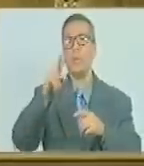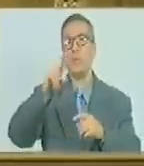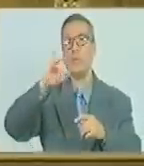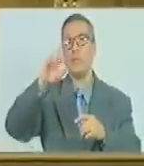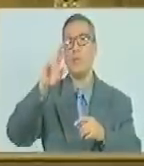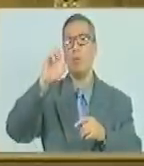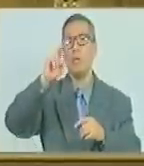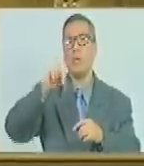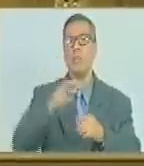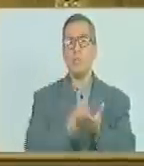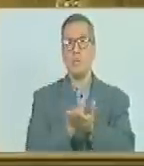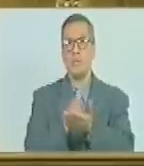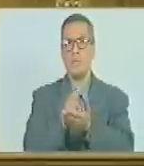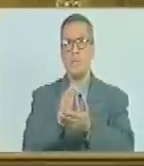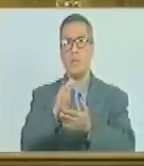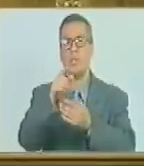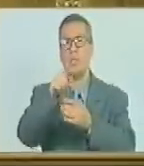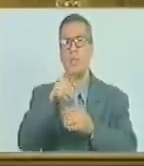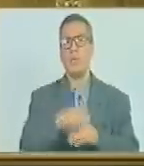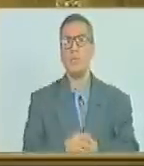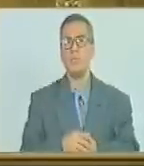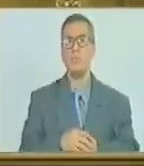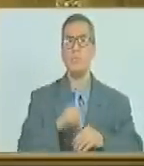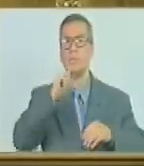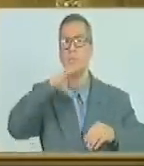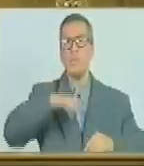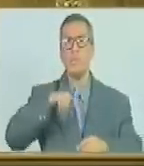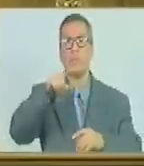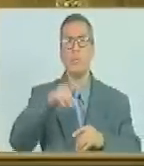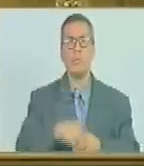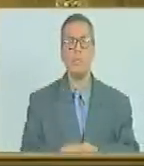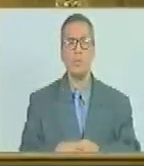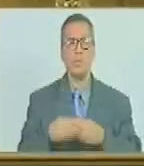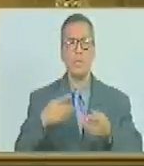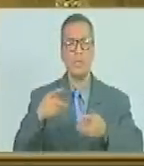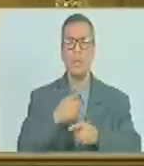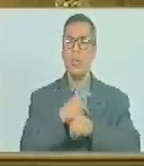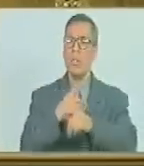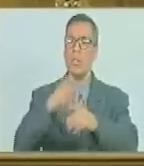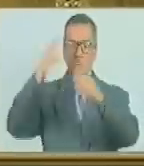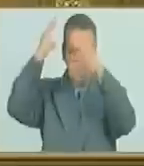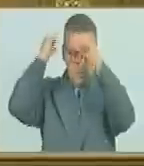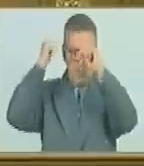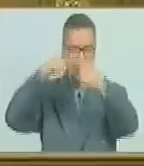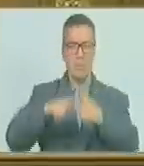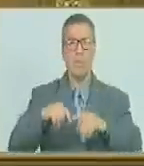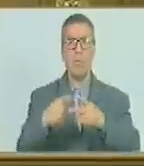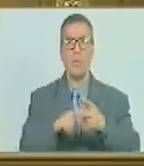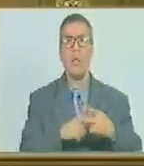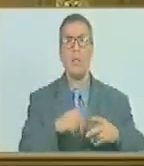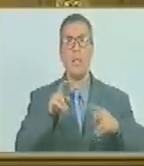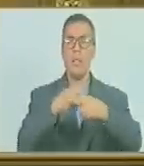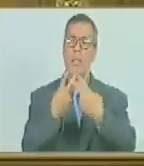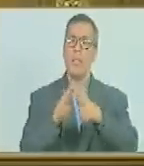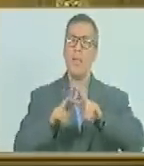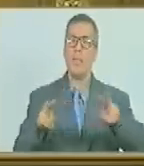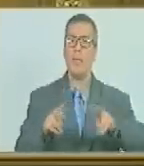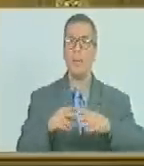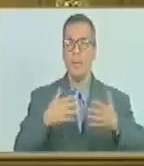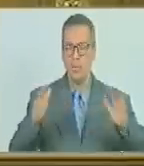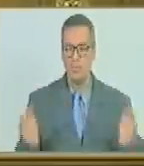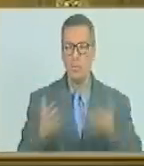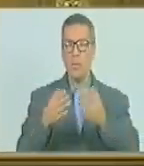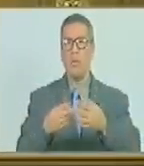Irán, continuando el legado histórico de la diplomacia de paz y de los pueblos como mecanismo para promover la